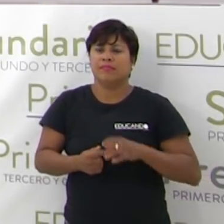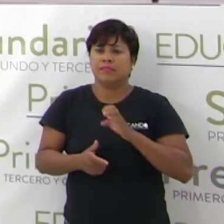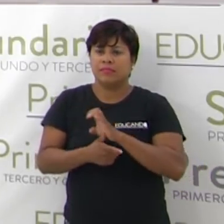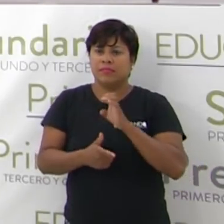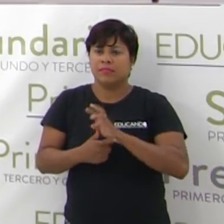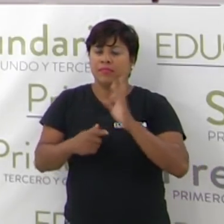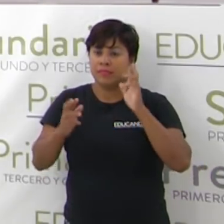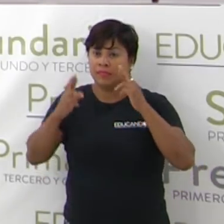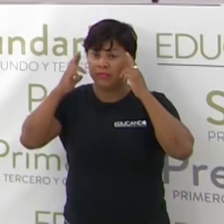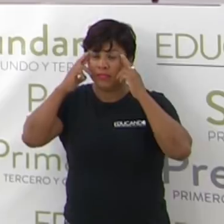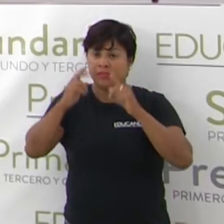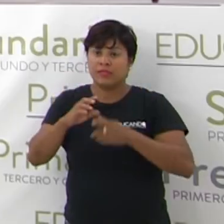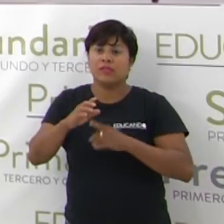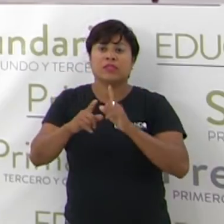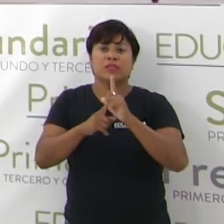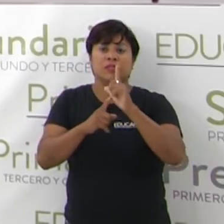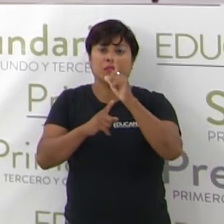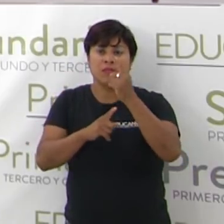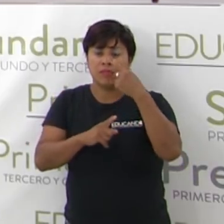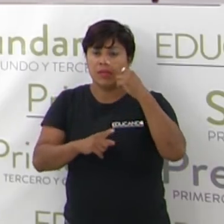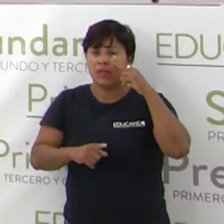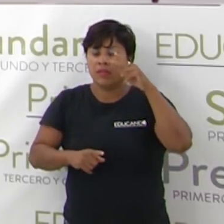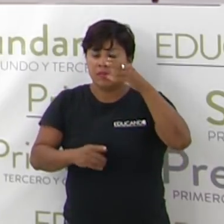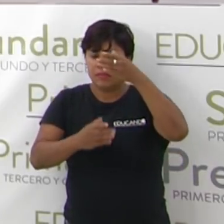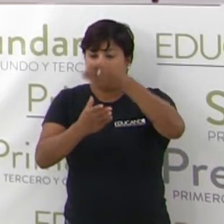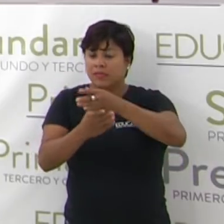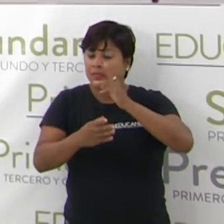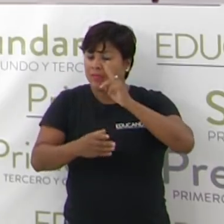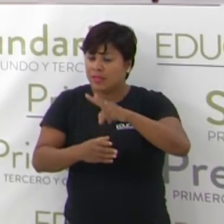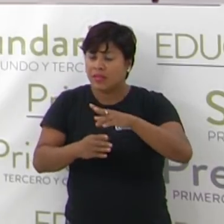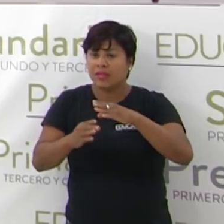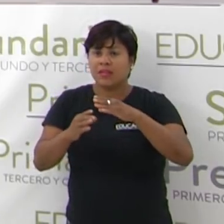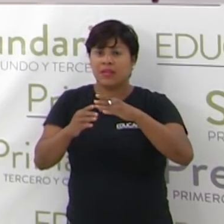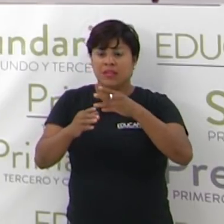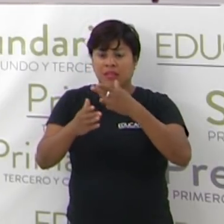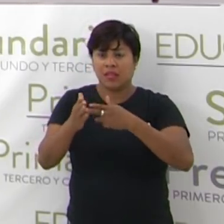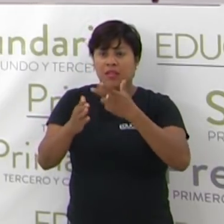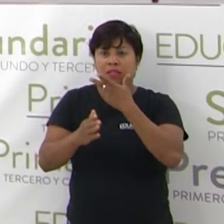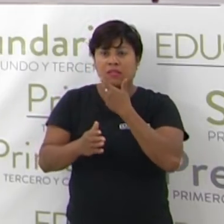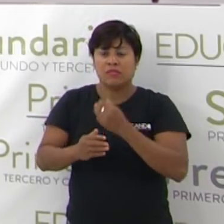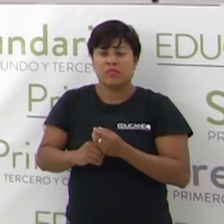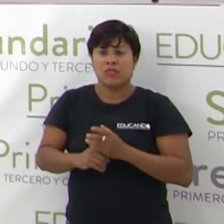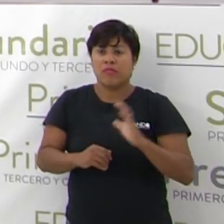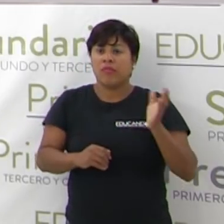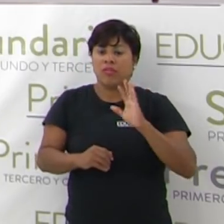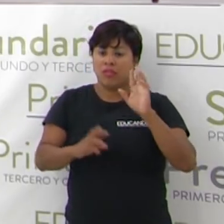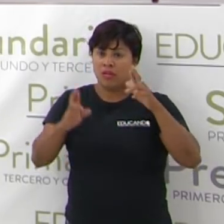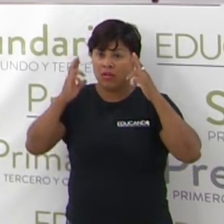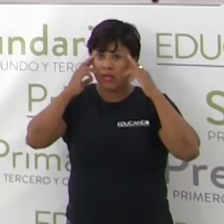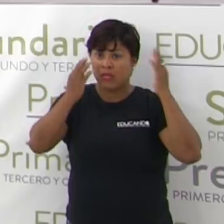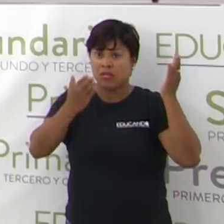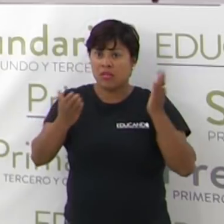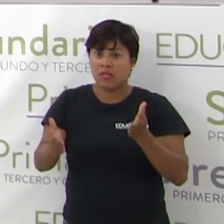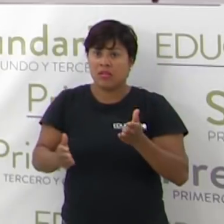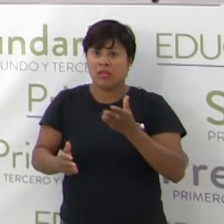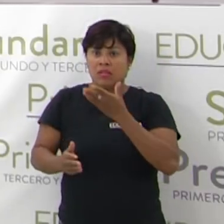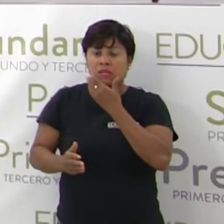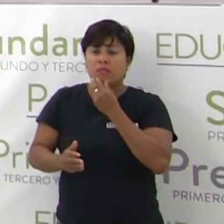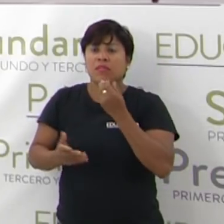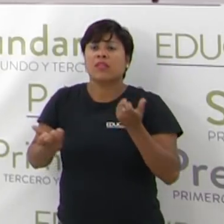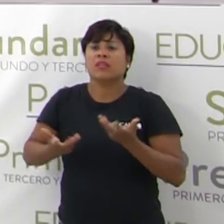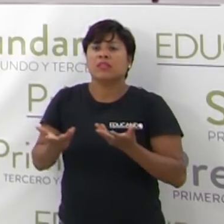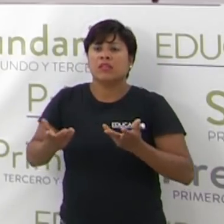el rey se fue para donde estaba el taller de los sastres. Cuando el rey llegó, los sastres, ¿qué